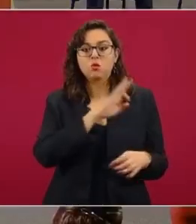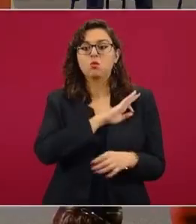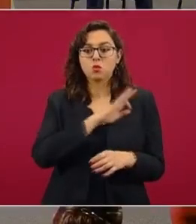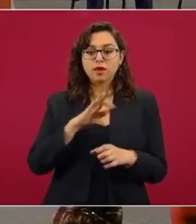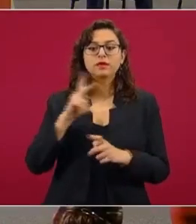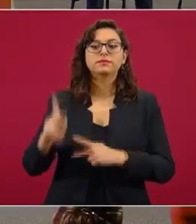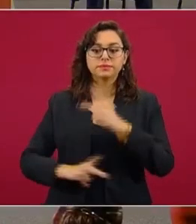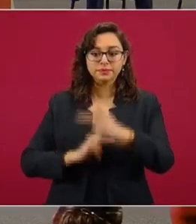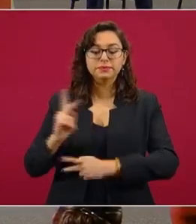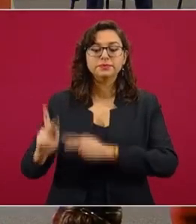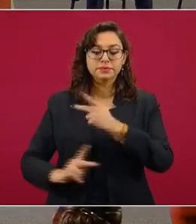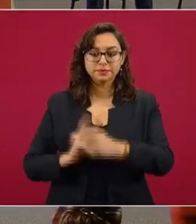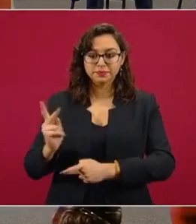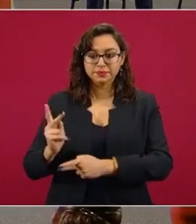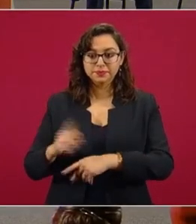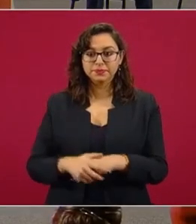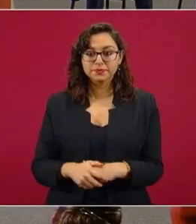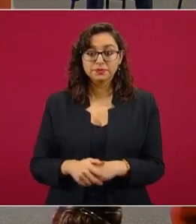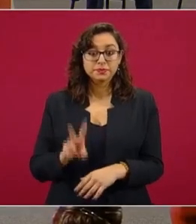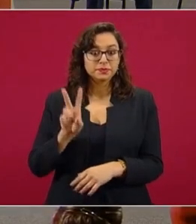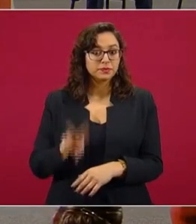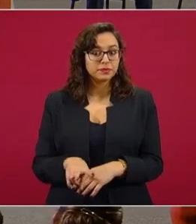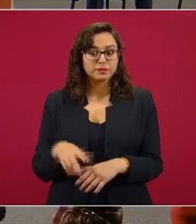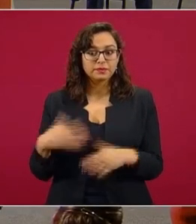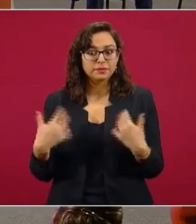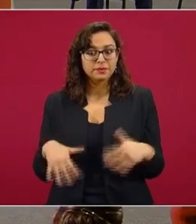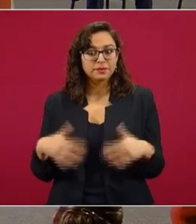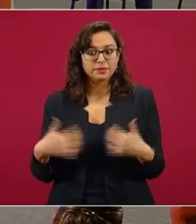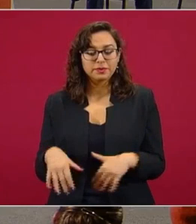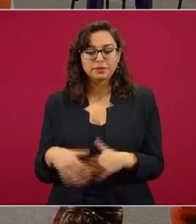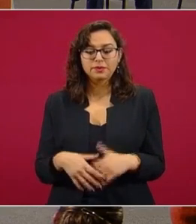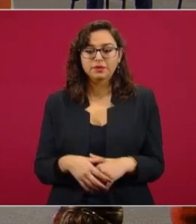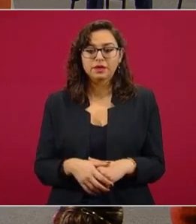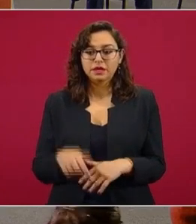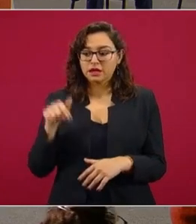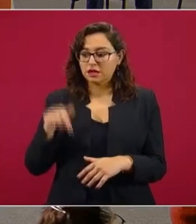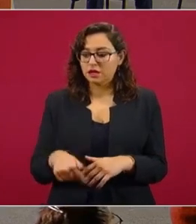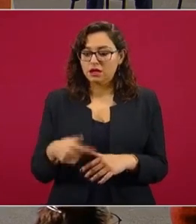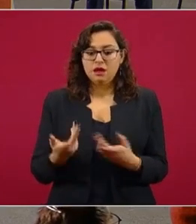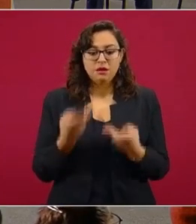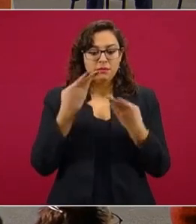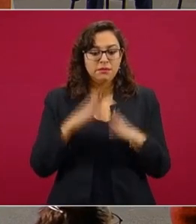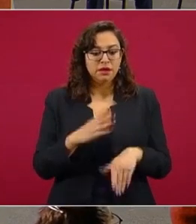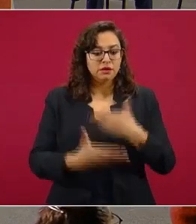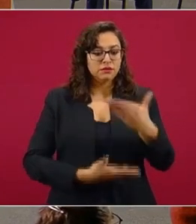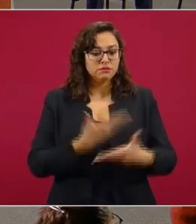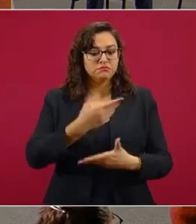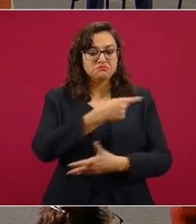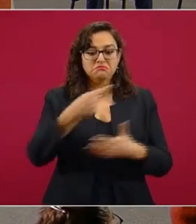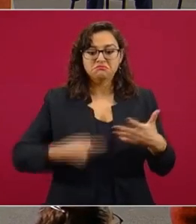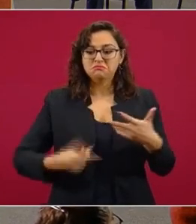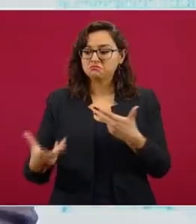financiamiento. Esto es impresionante en un país donde la inclusión financiera es baja, donde incluso para el tamaño